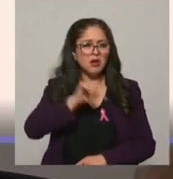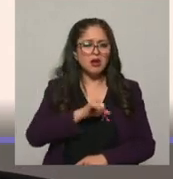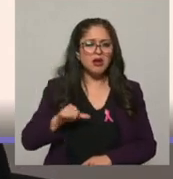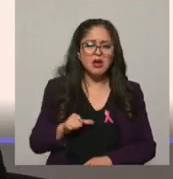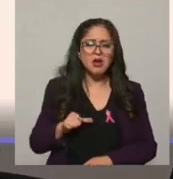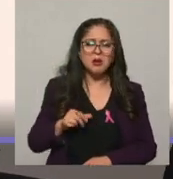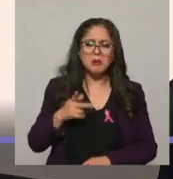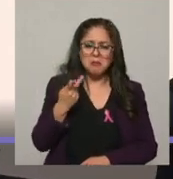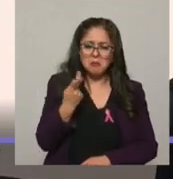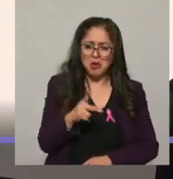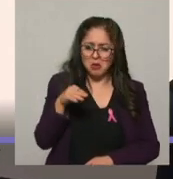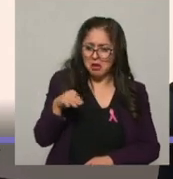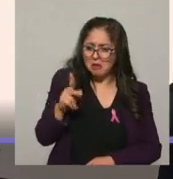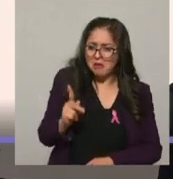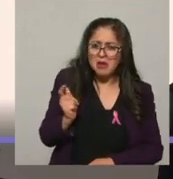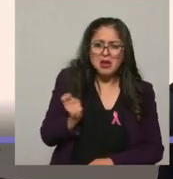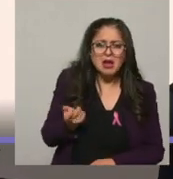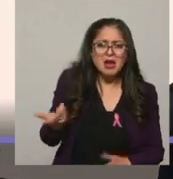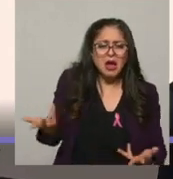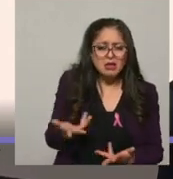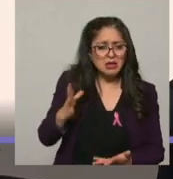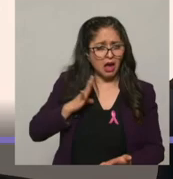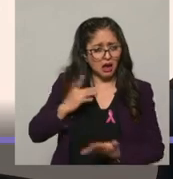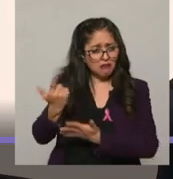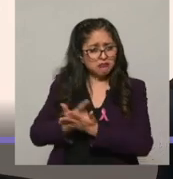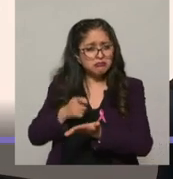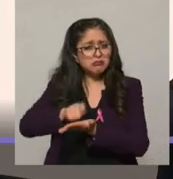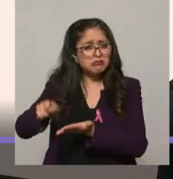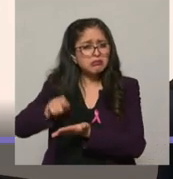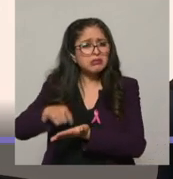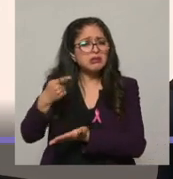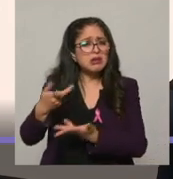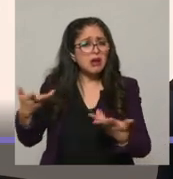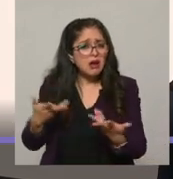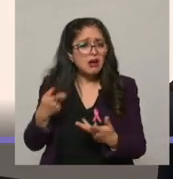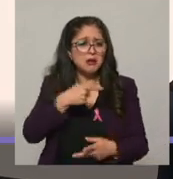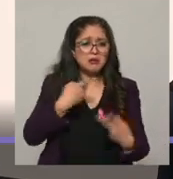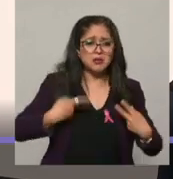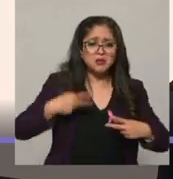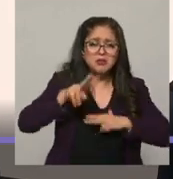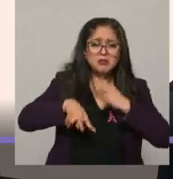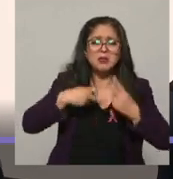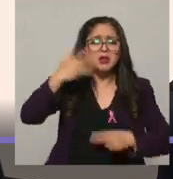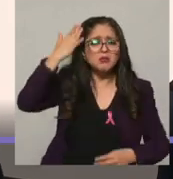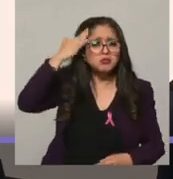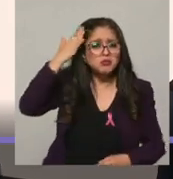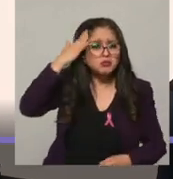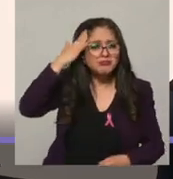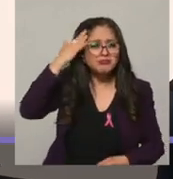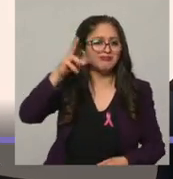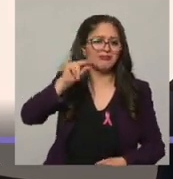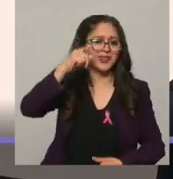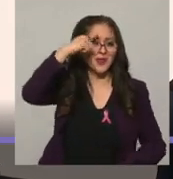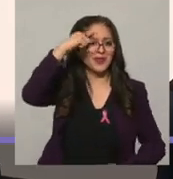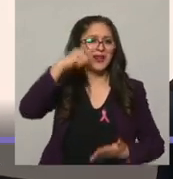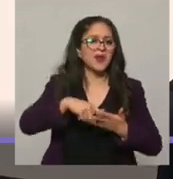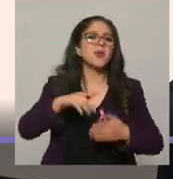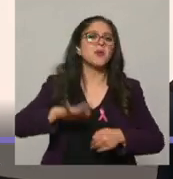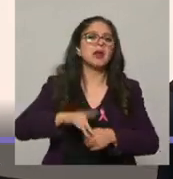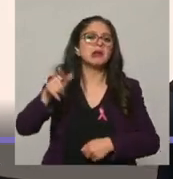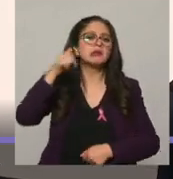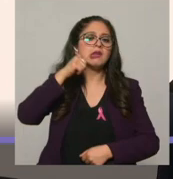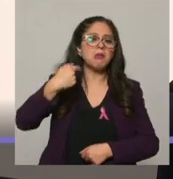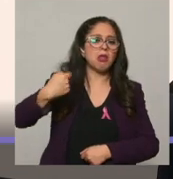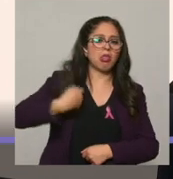MP? O sea, hay un registro de las actividades que está llevando a cabo, la gente se ha acercado a las autoridades y no lo creo. ¿Por qué? Porque nos estigmatizan,